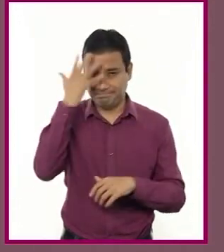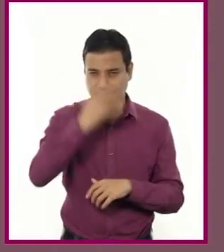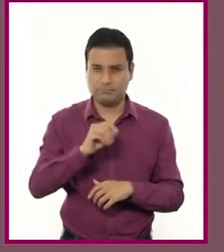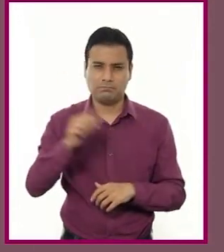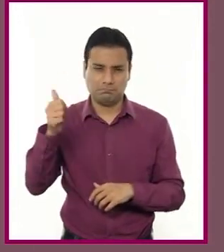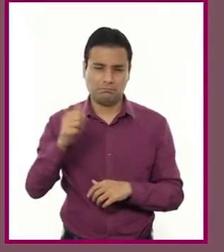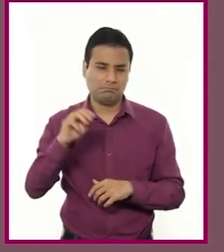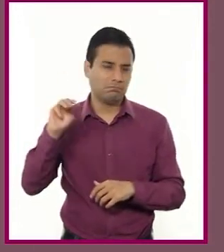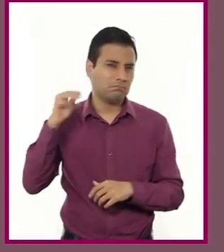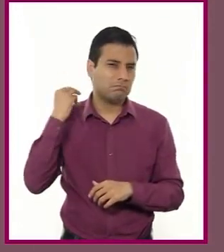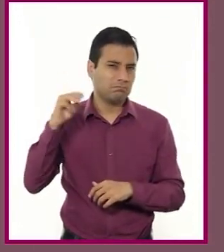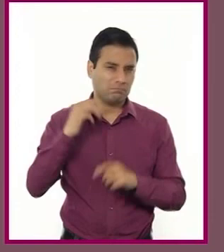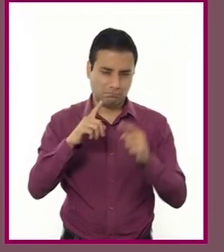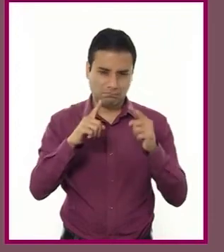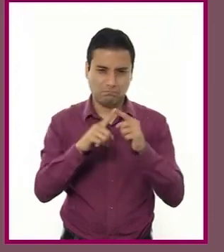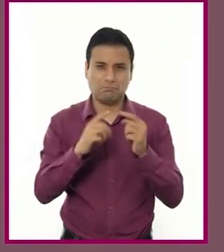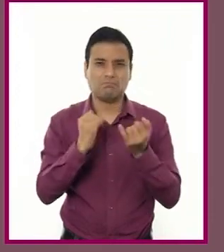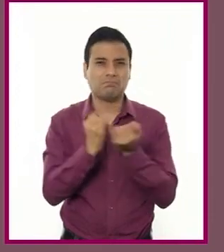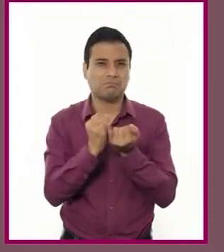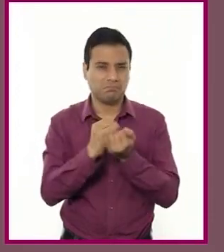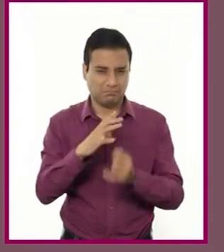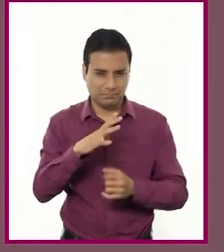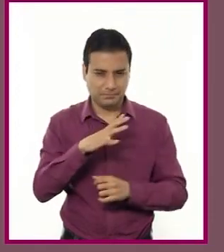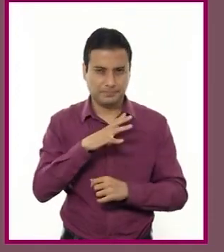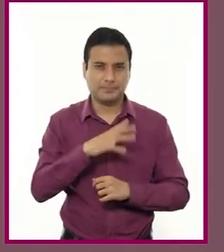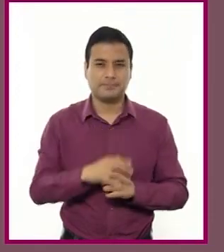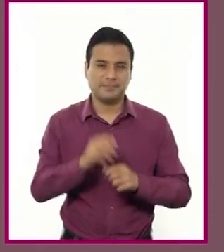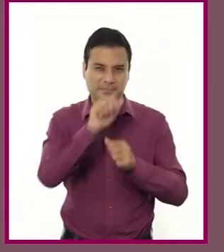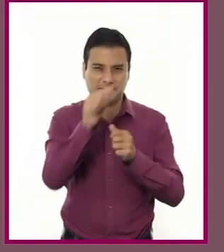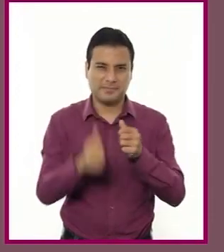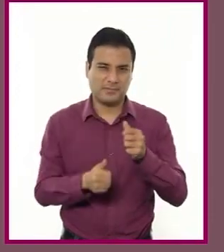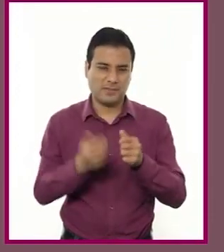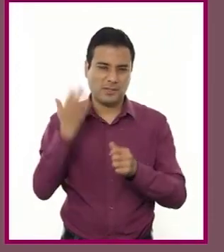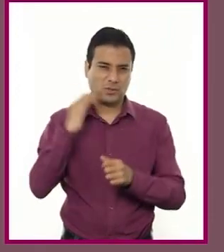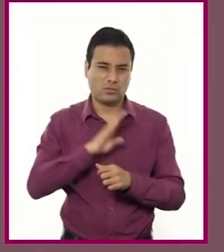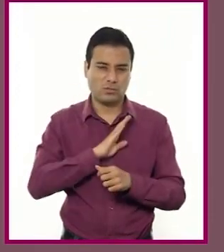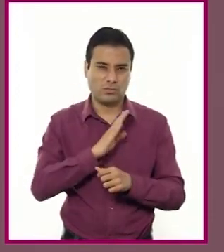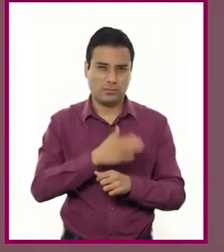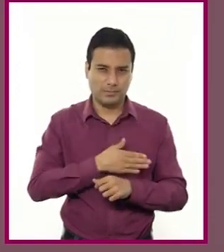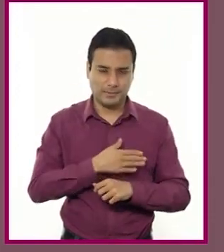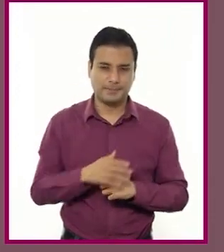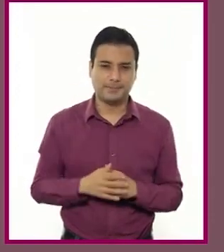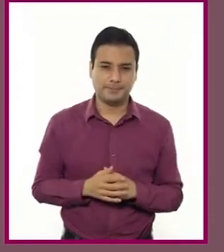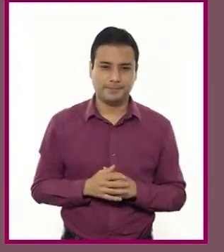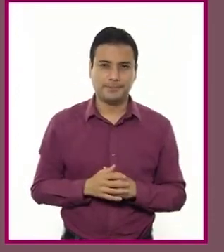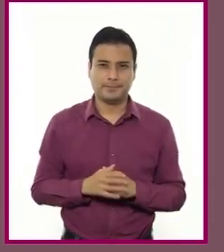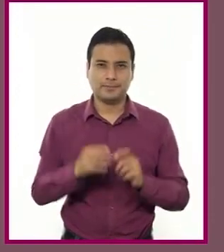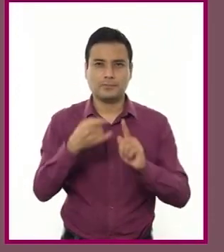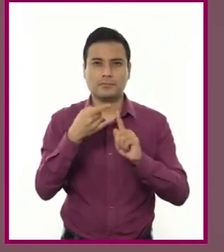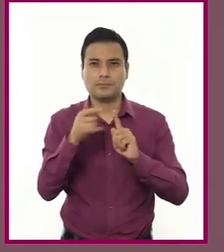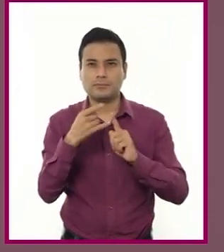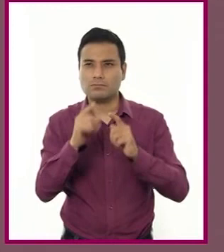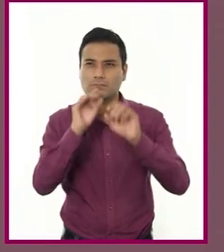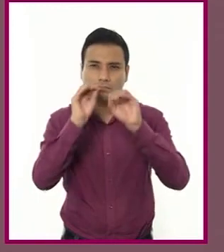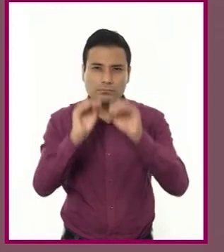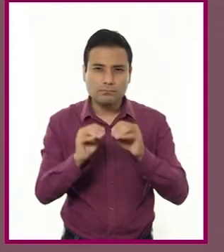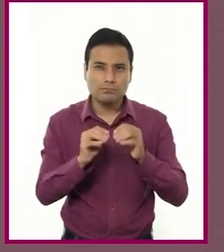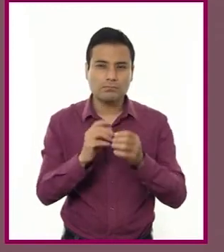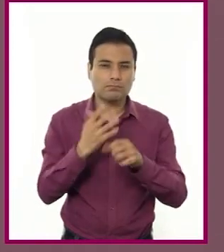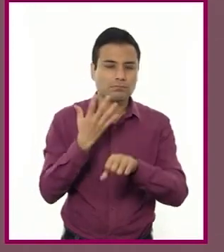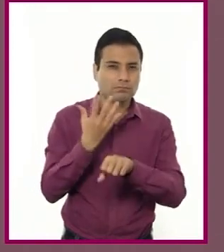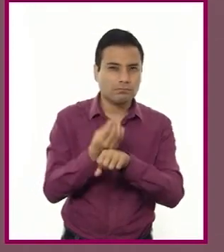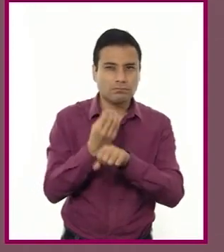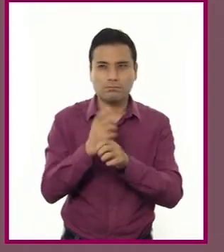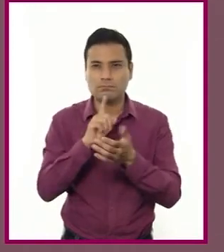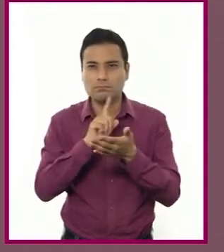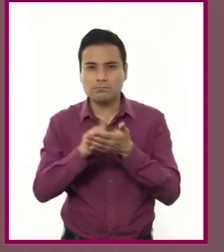Morelia, que son precursores del desarrollo del arte colonial. La restauración de la portada se inició con una limpieza. La